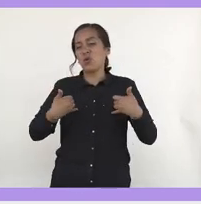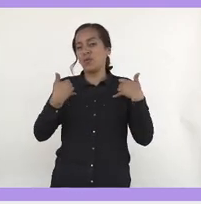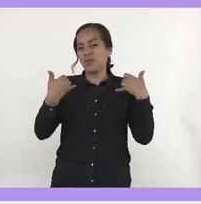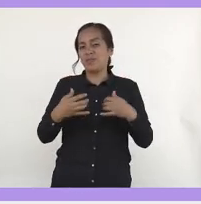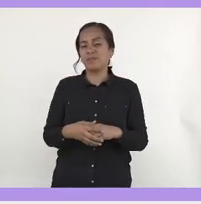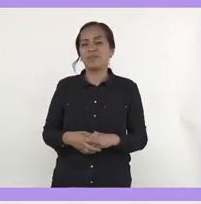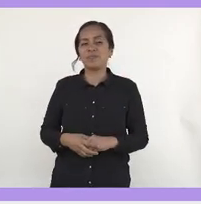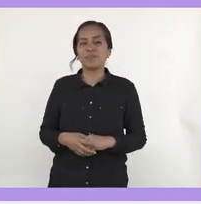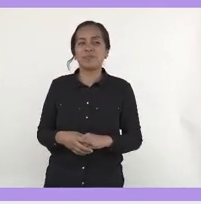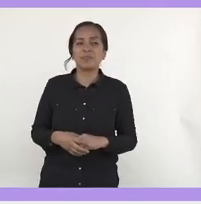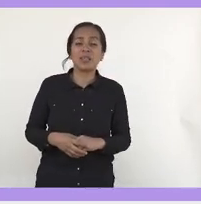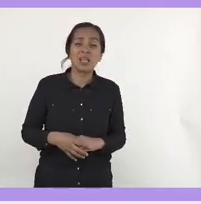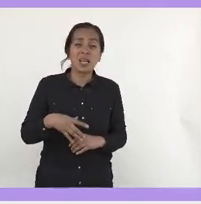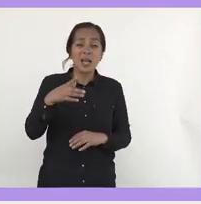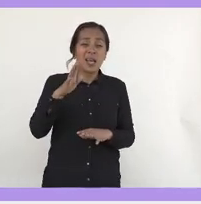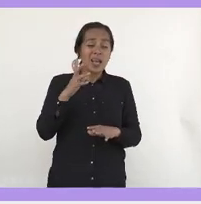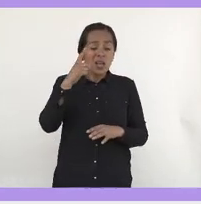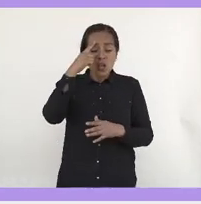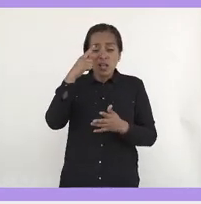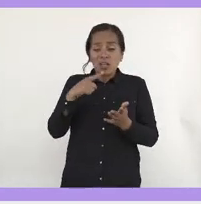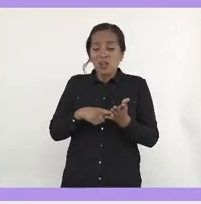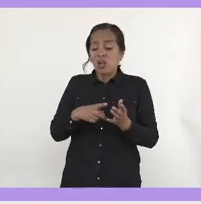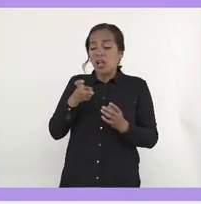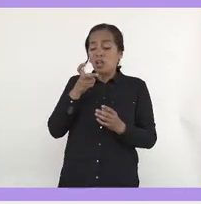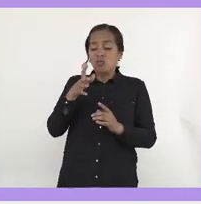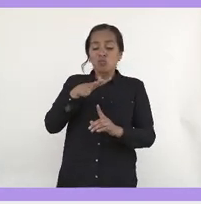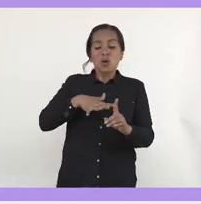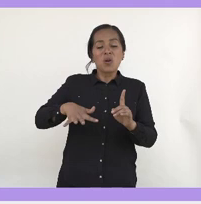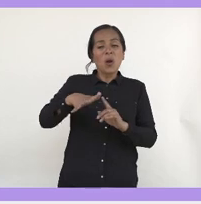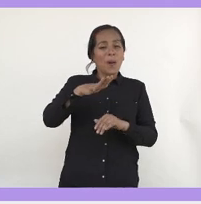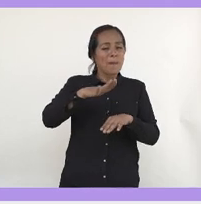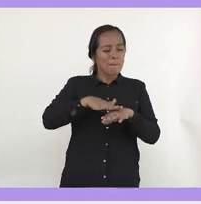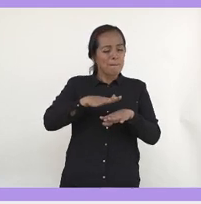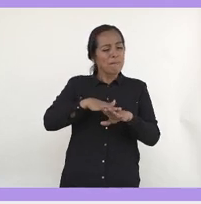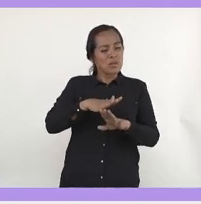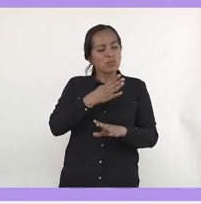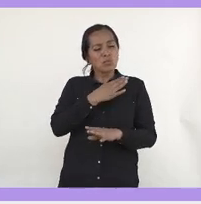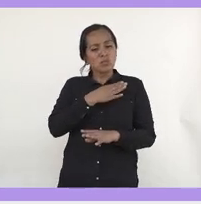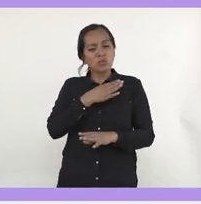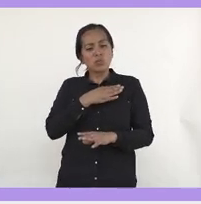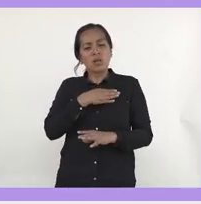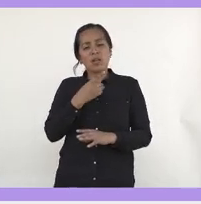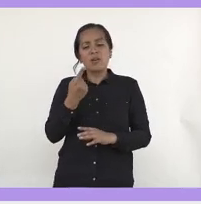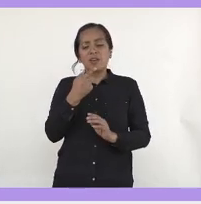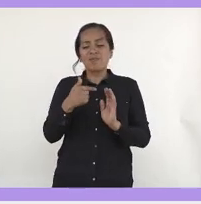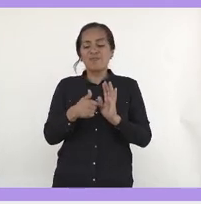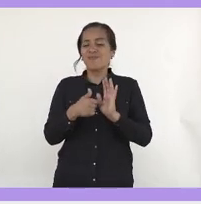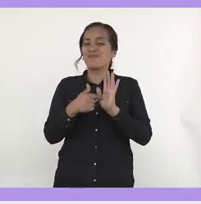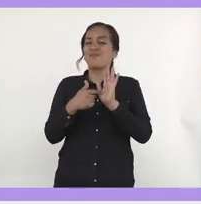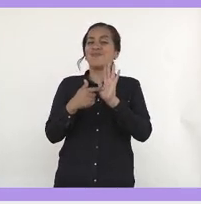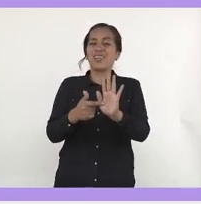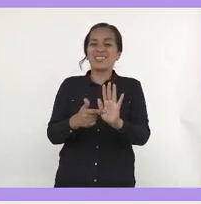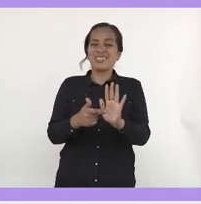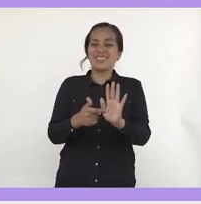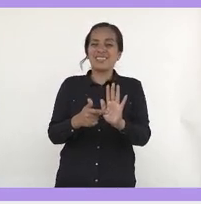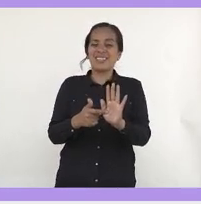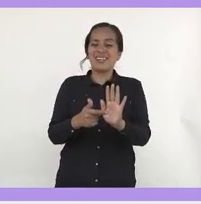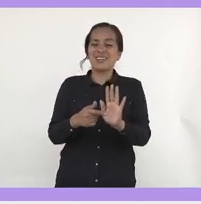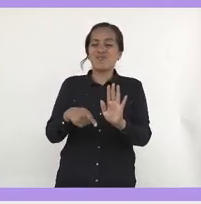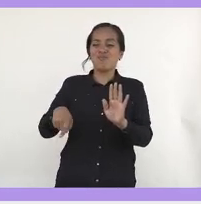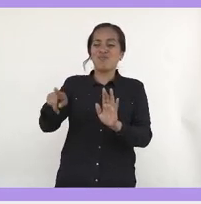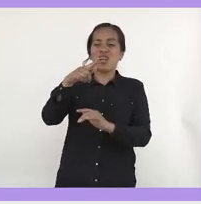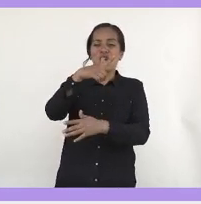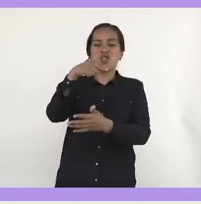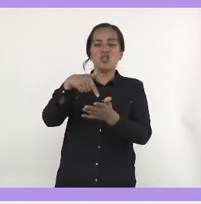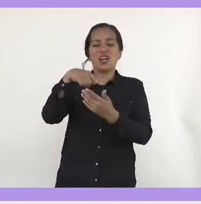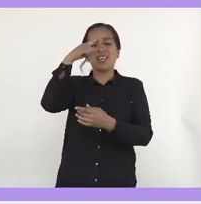en un creo que en un entorno también más más favorable Pedro que que refleja no los espacios para entrenar o